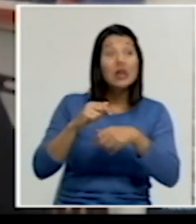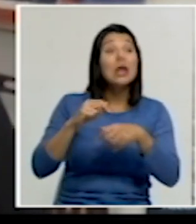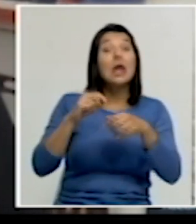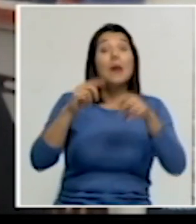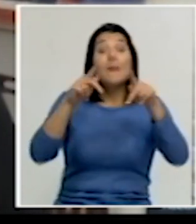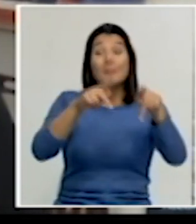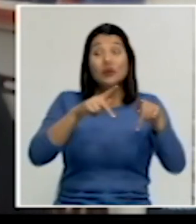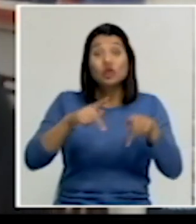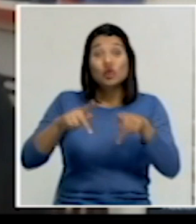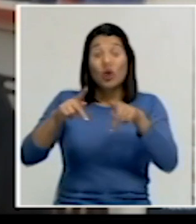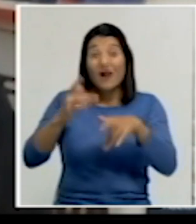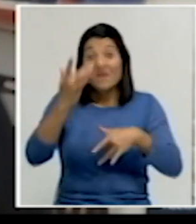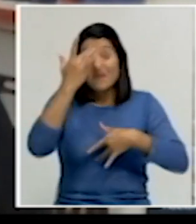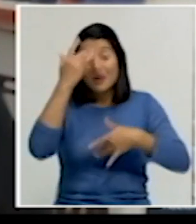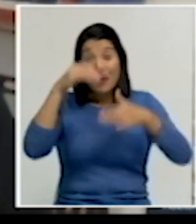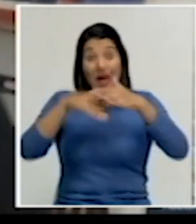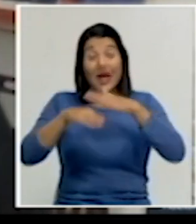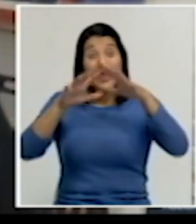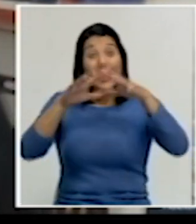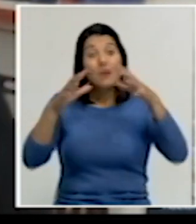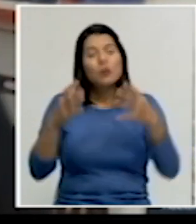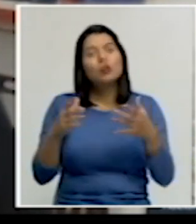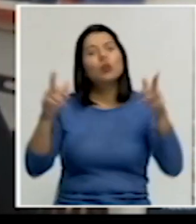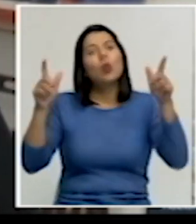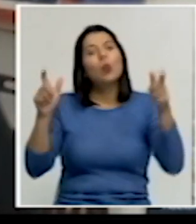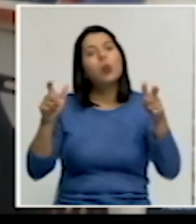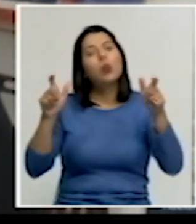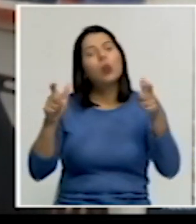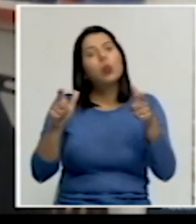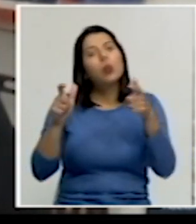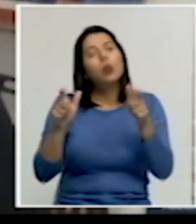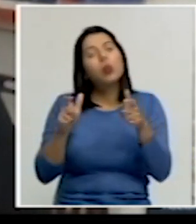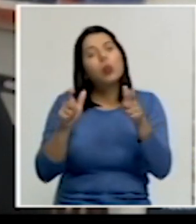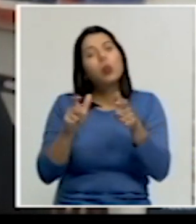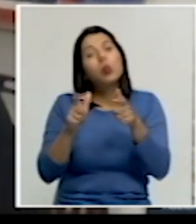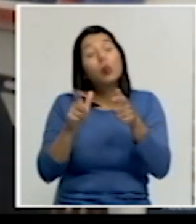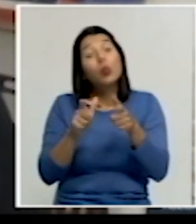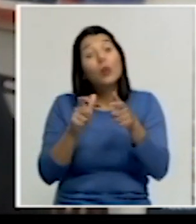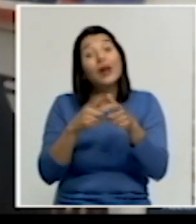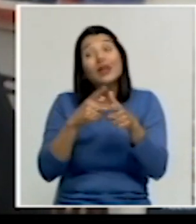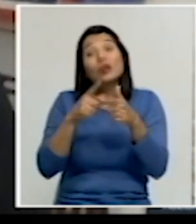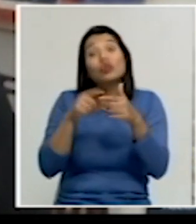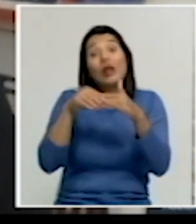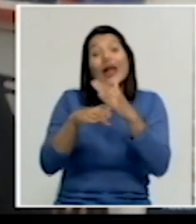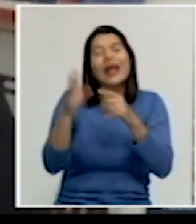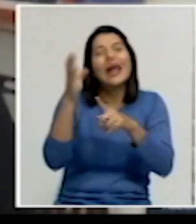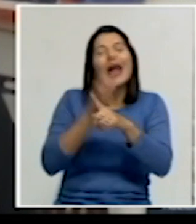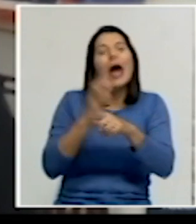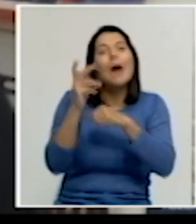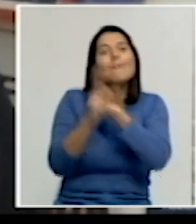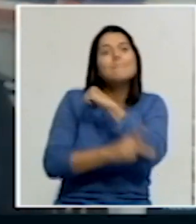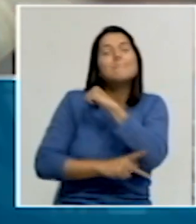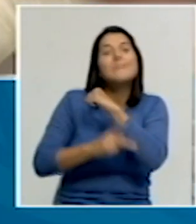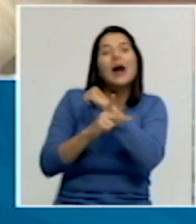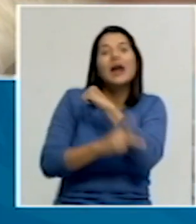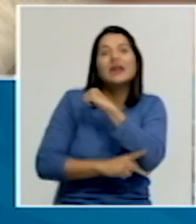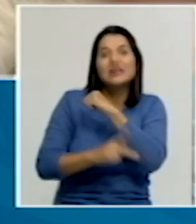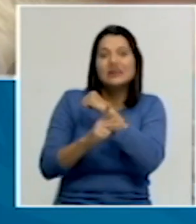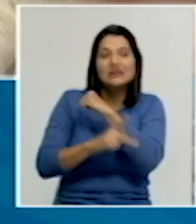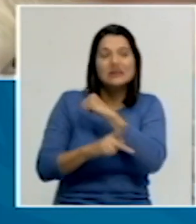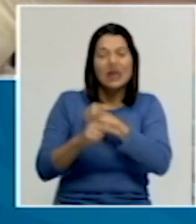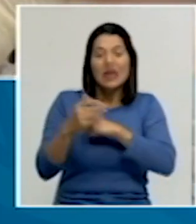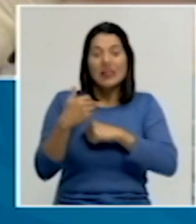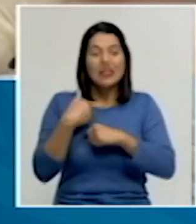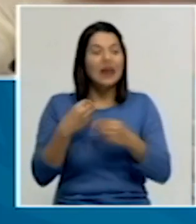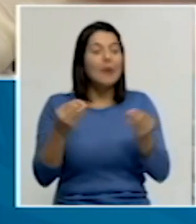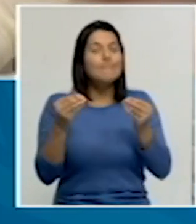quiere decir que entran en una fase que podríamos llamar de una esperanza